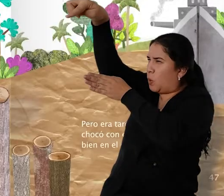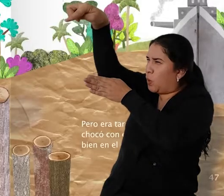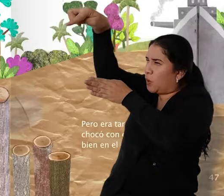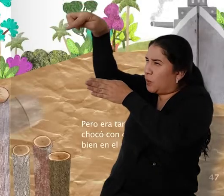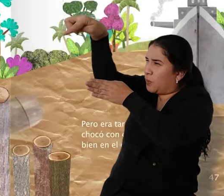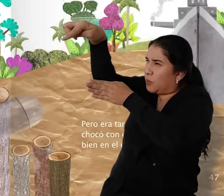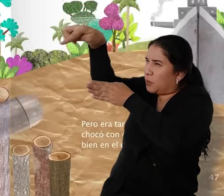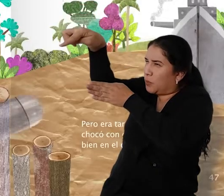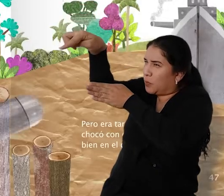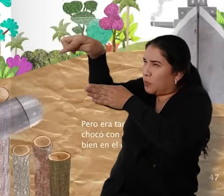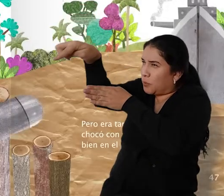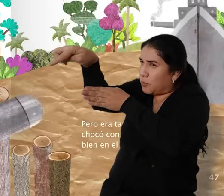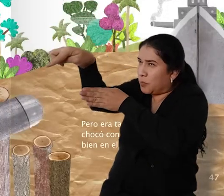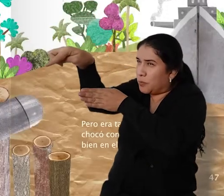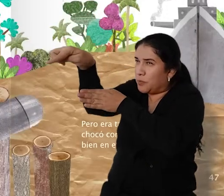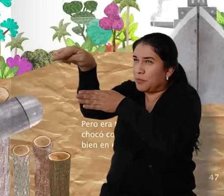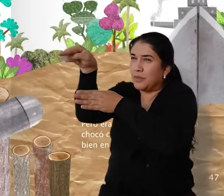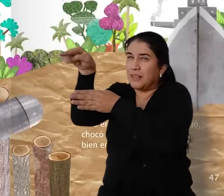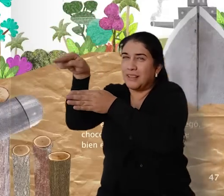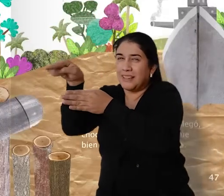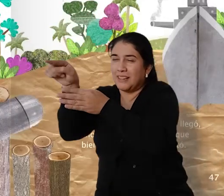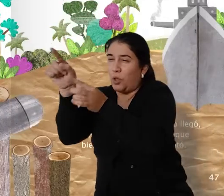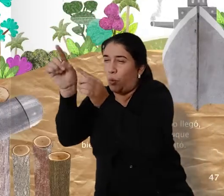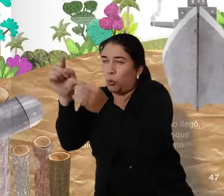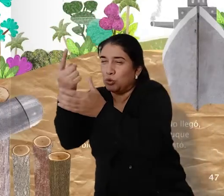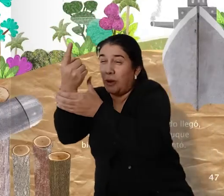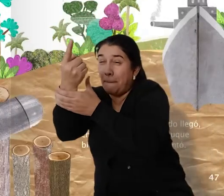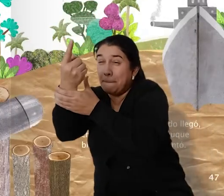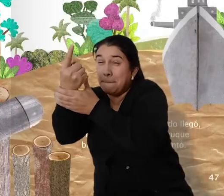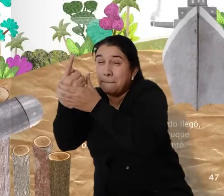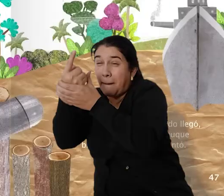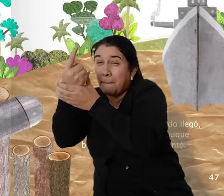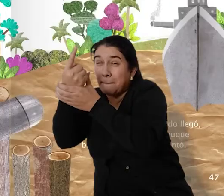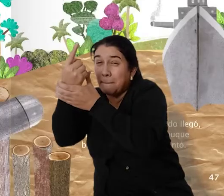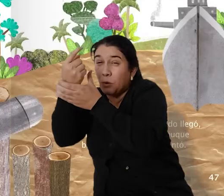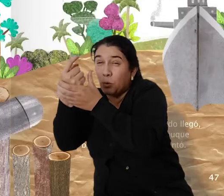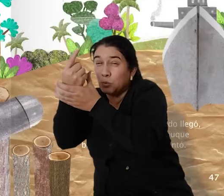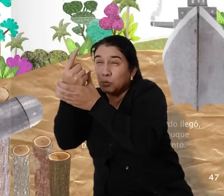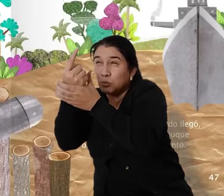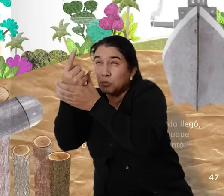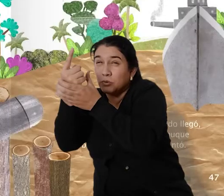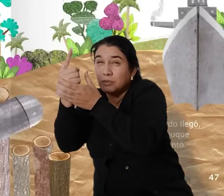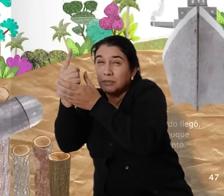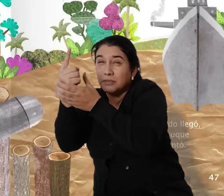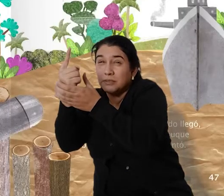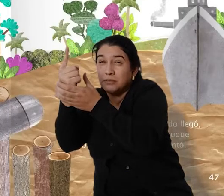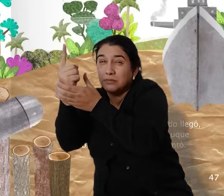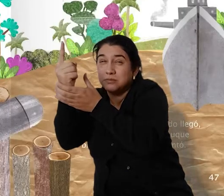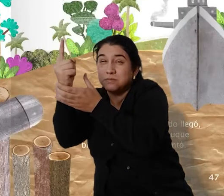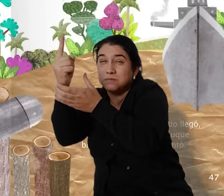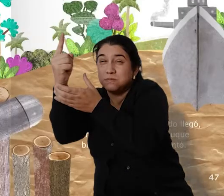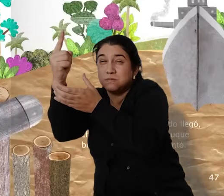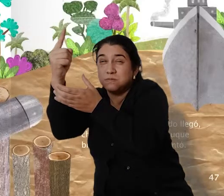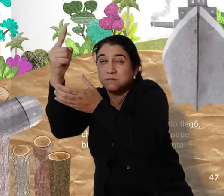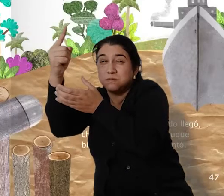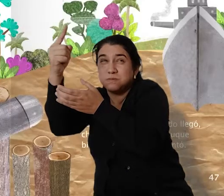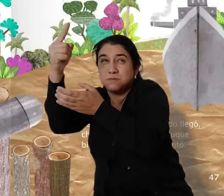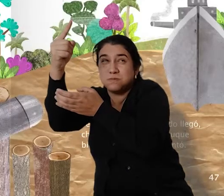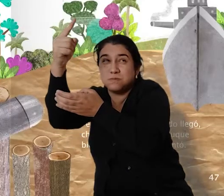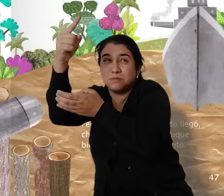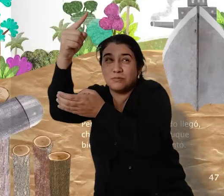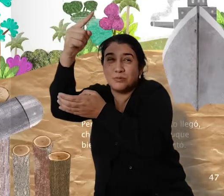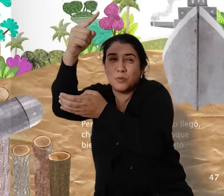surubí colocó el torpedo bien en el centro del boquete abierto, apuntando con un solo ojo y poniendo en movimiento el mecanismo del